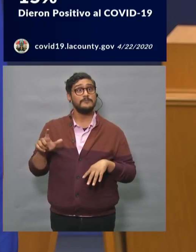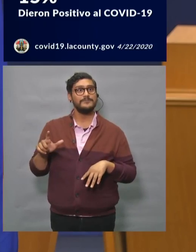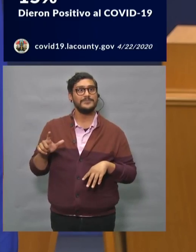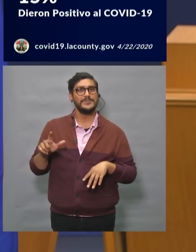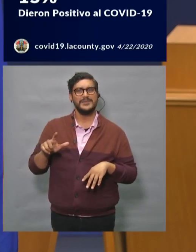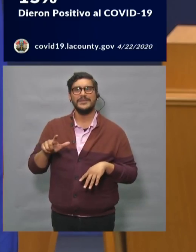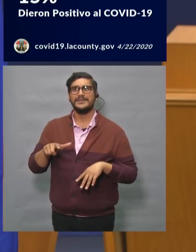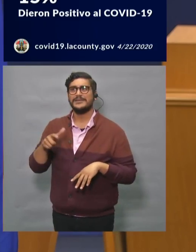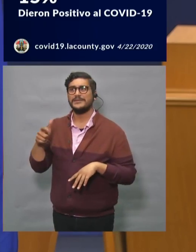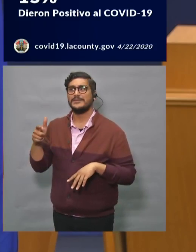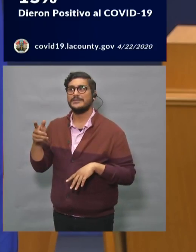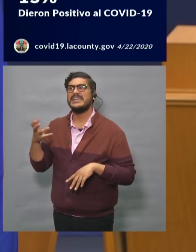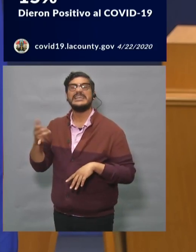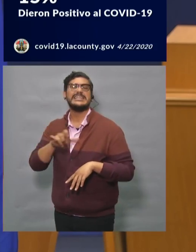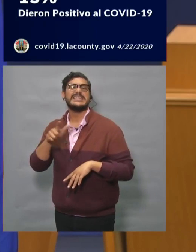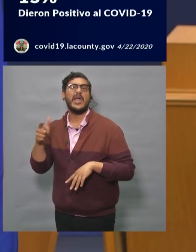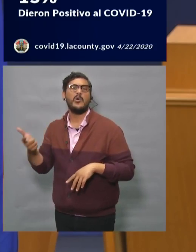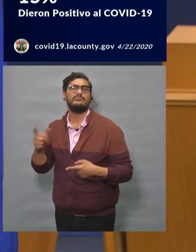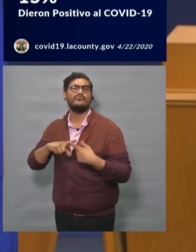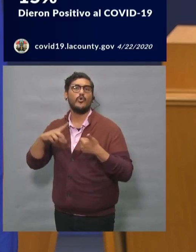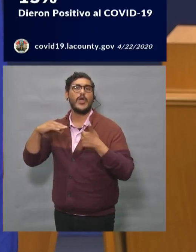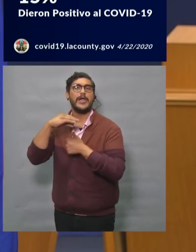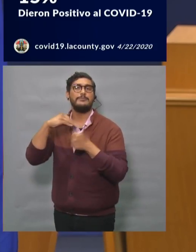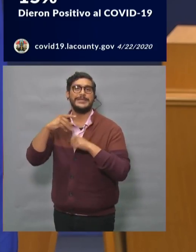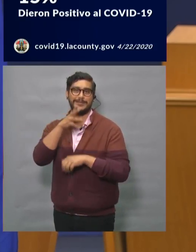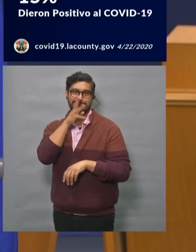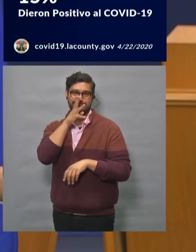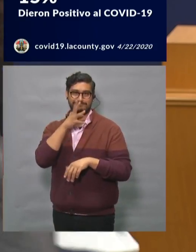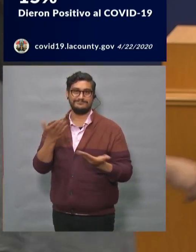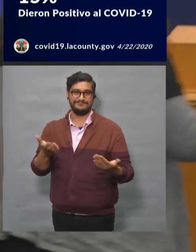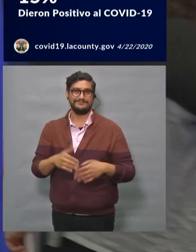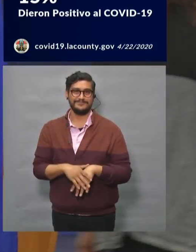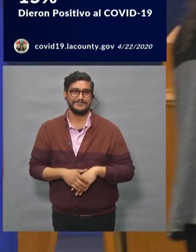remarks in Armenian. Now we're going to remarks in Armenian.